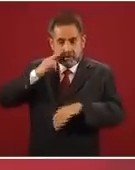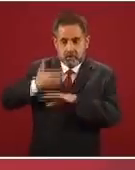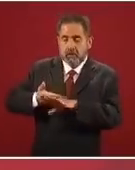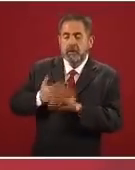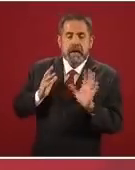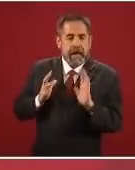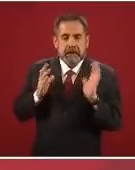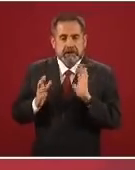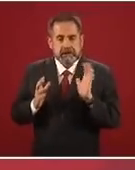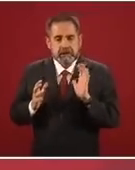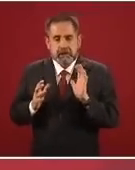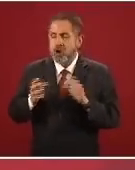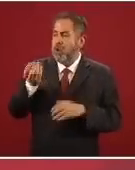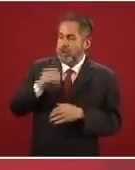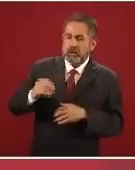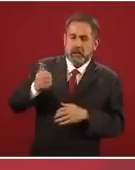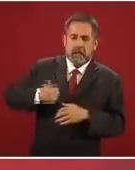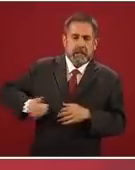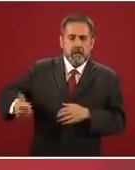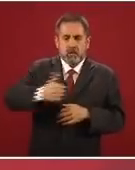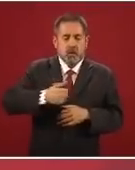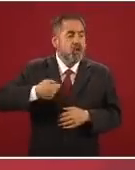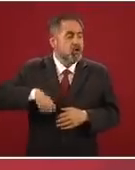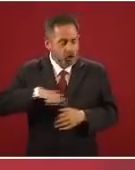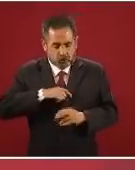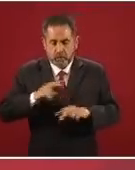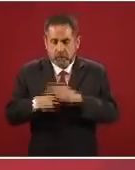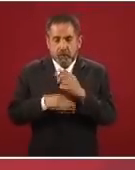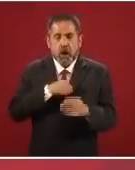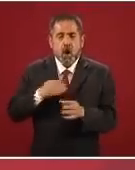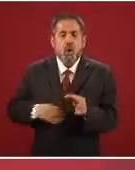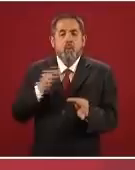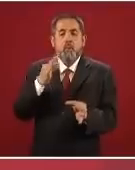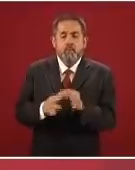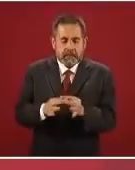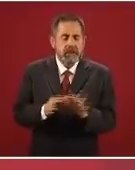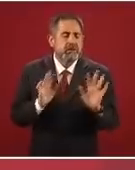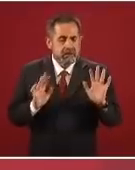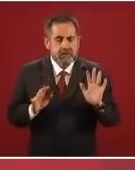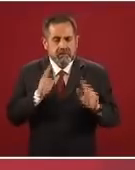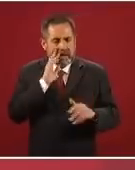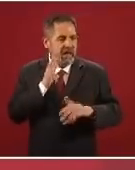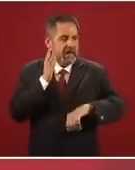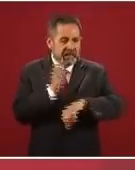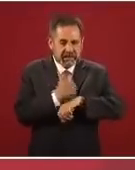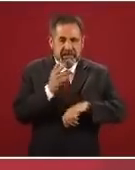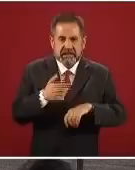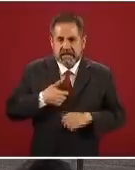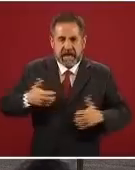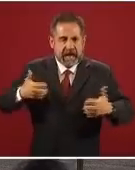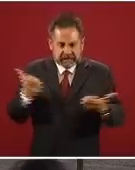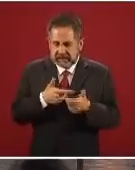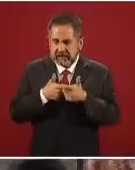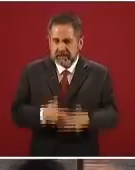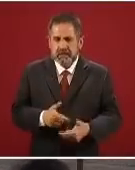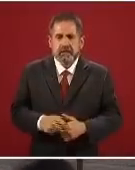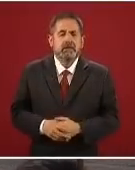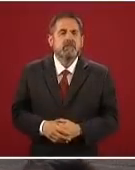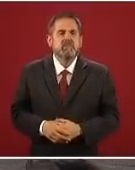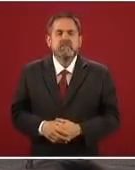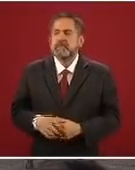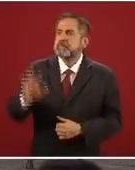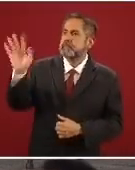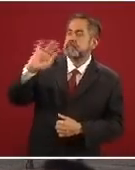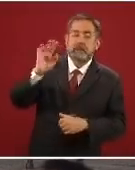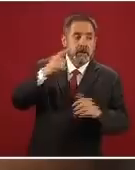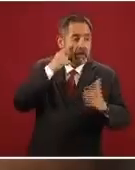una función y una obligación. Nosotros vamos a cumplir con la nuestra y vamos a hacer lo que estamos haciendo. Pero si se